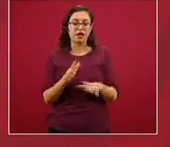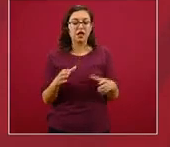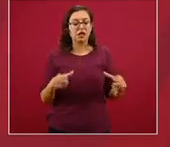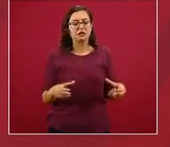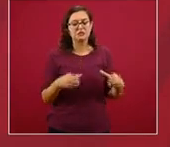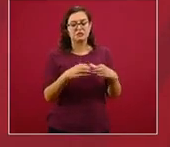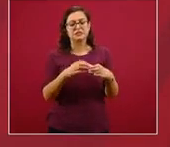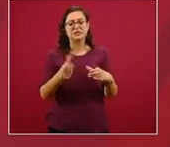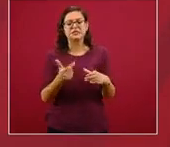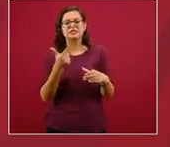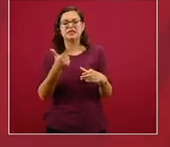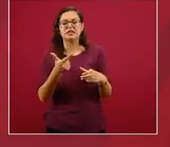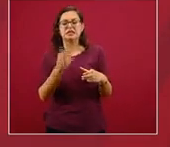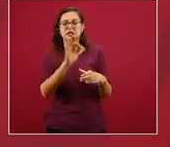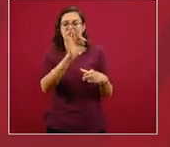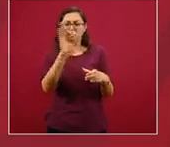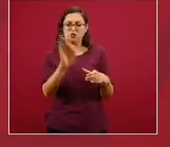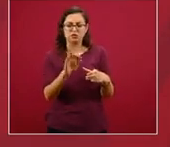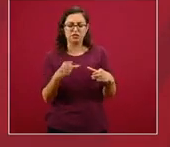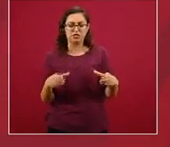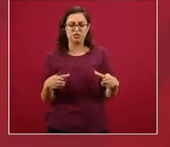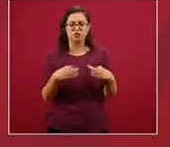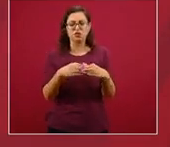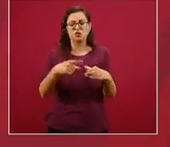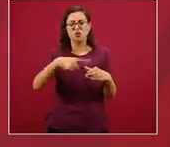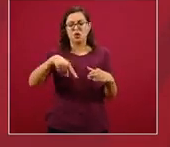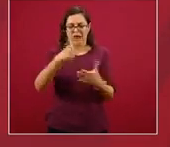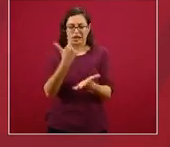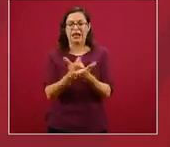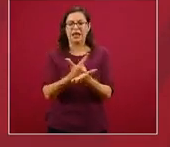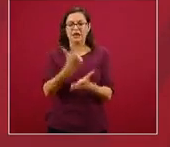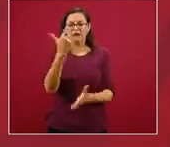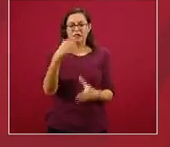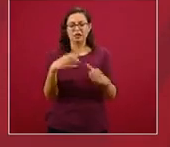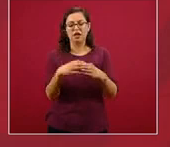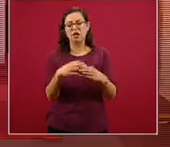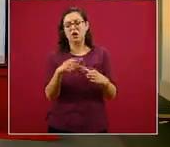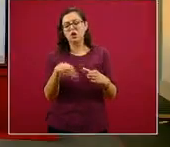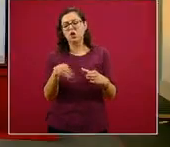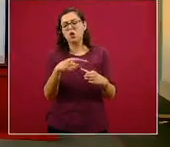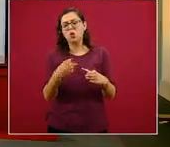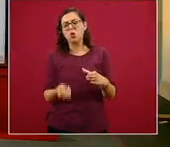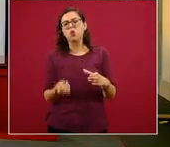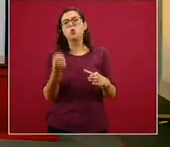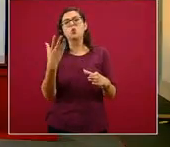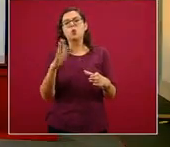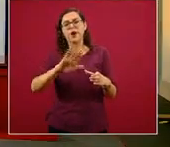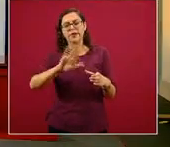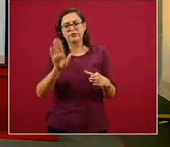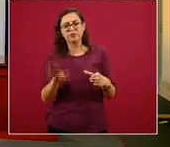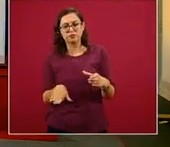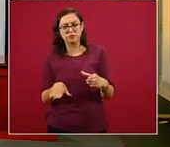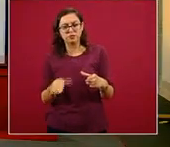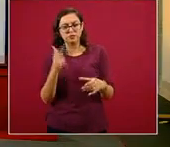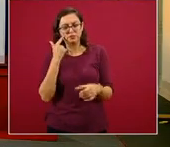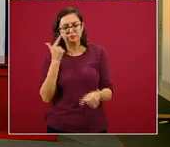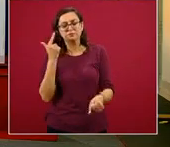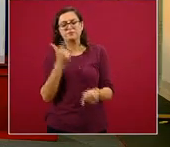grupo específico. Los profesionales de la salud, del total de profesionales que fueron confirmados